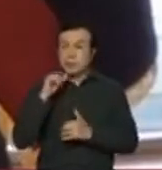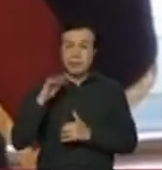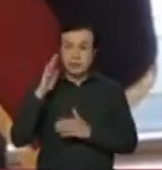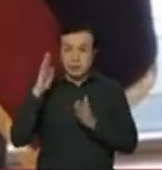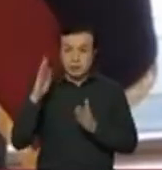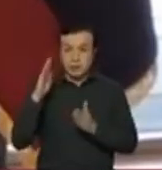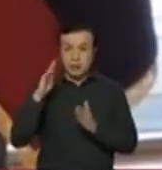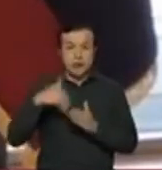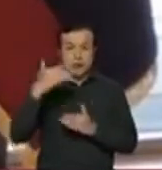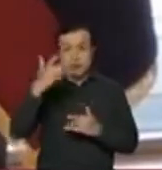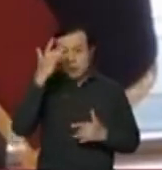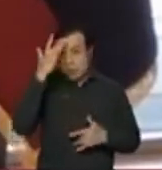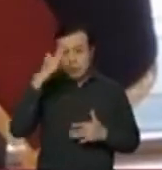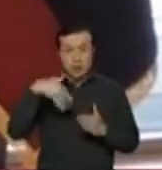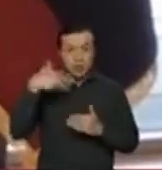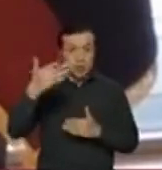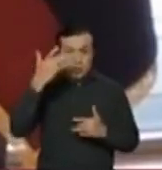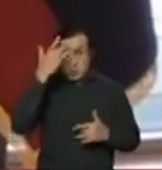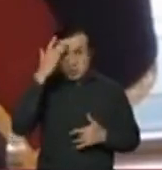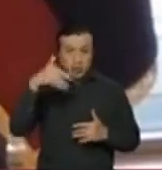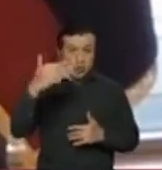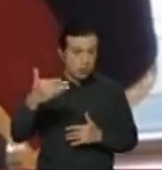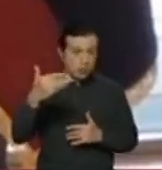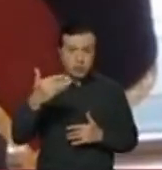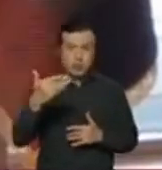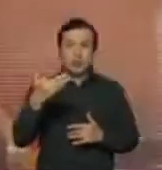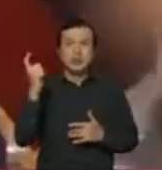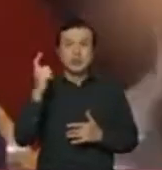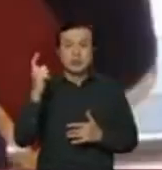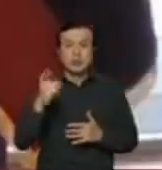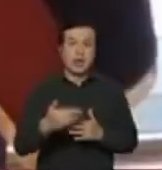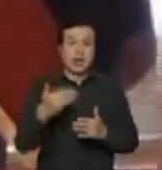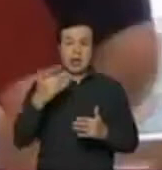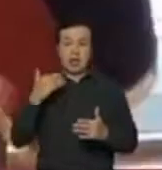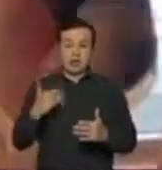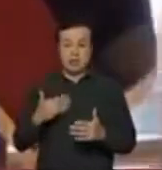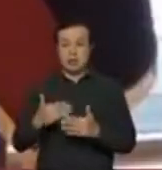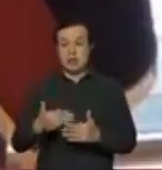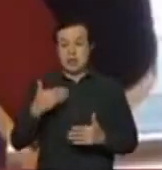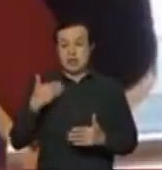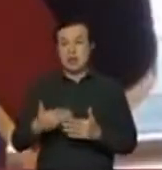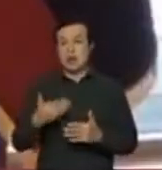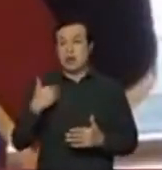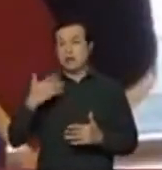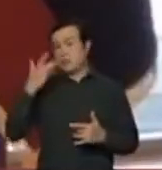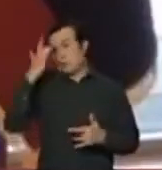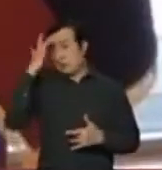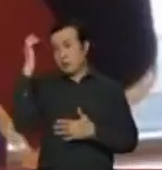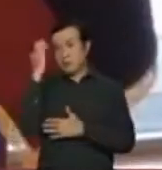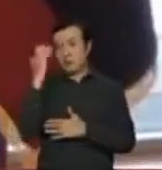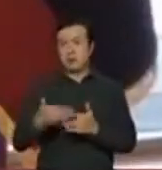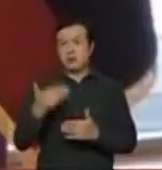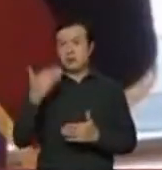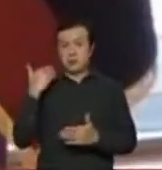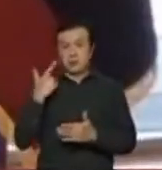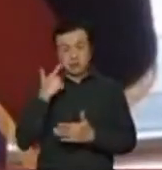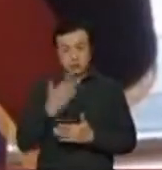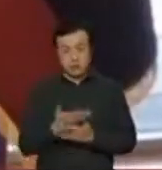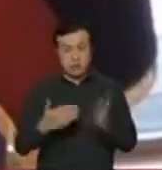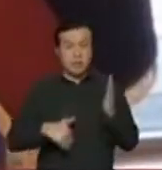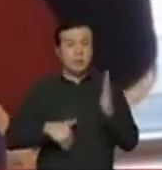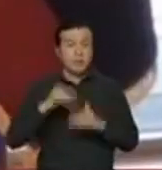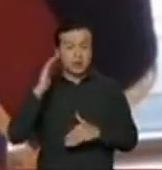del post-COVID o luego de la crisis, tenemos que hablar del pre-COVID, de lo que pasó antes de la crisis. ¿Y qué pasaba? Y esa es para mí la